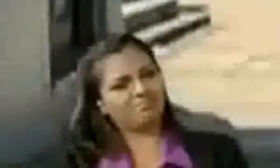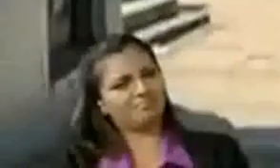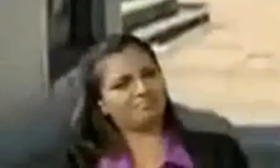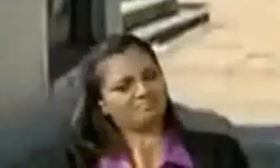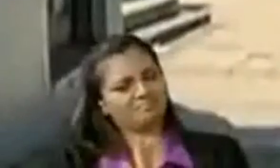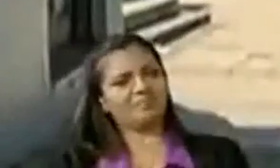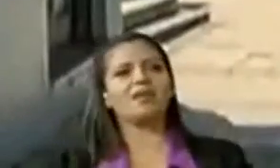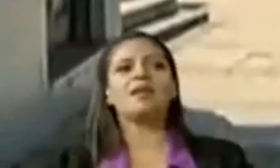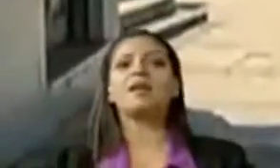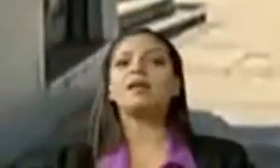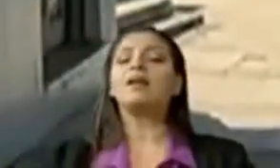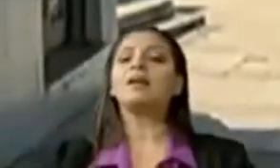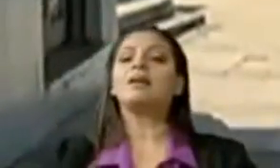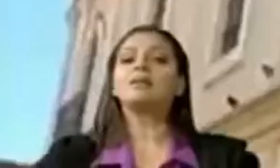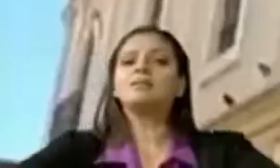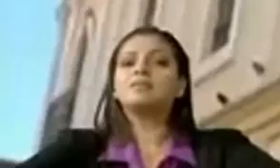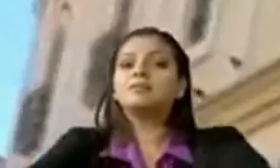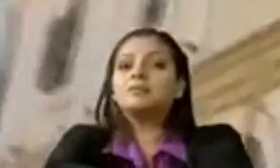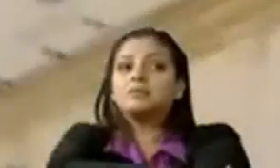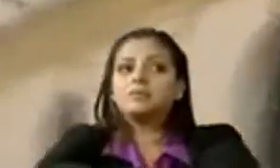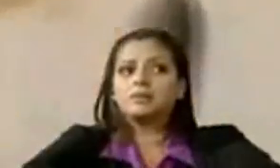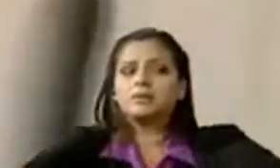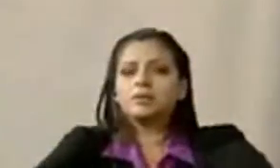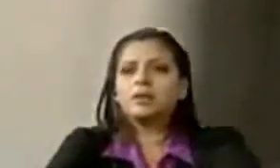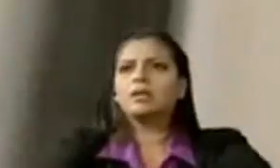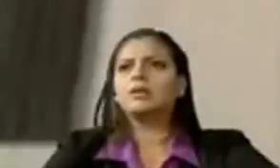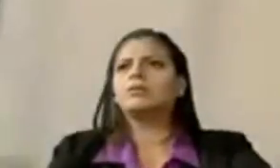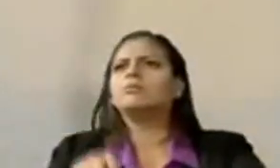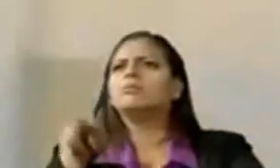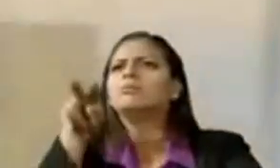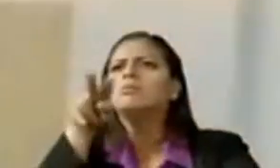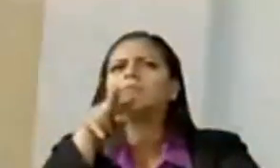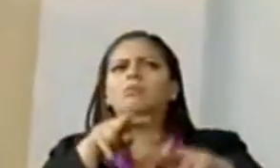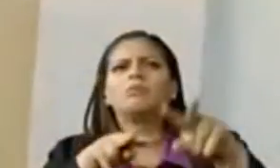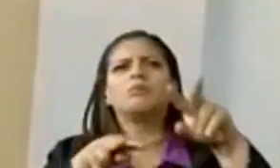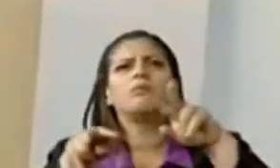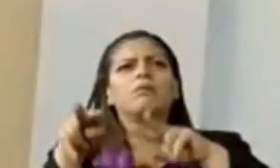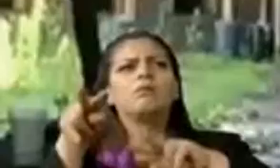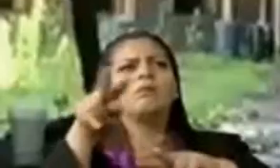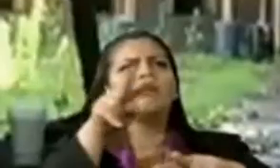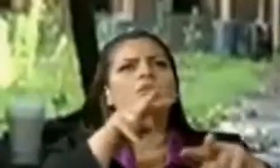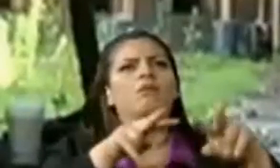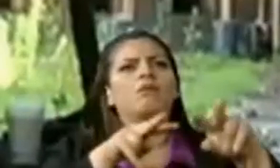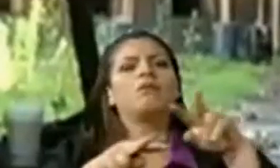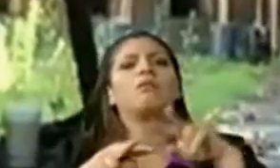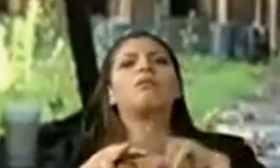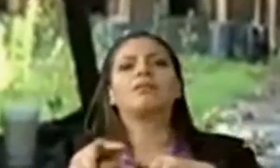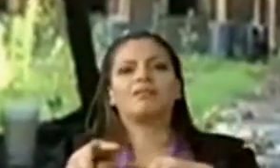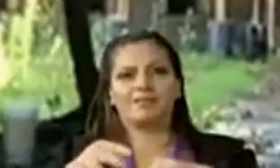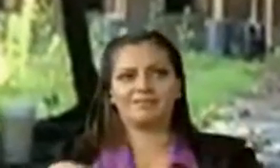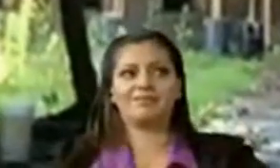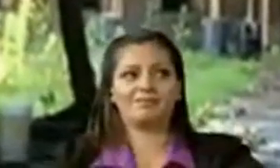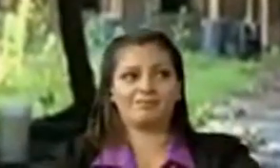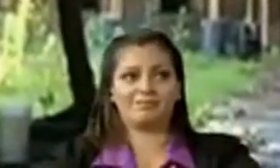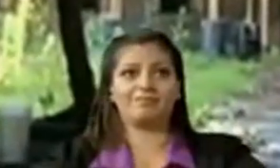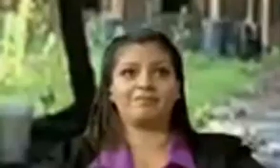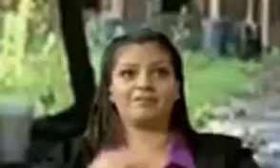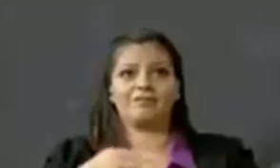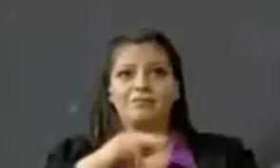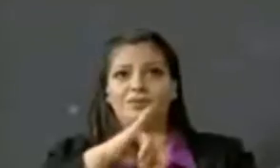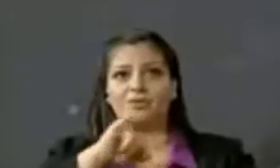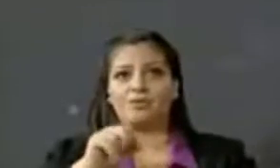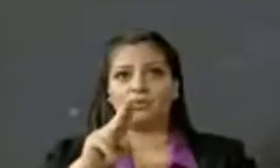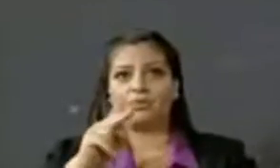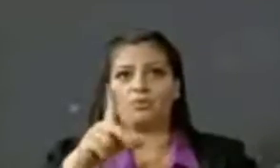Una de las vías que encierra oscuros sucesos en Guayaquil es precisamente la conocida como Julián Coronel, o como se